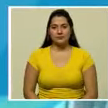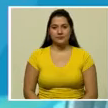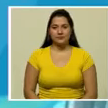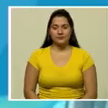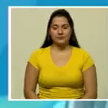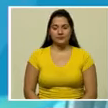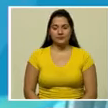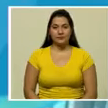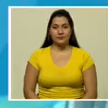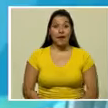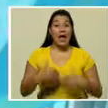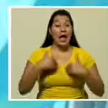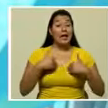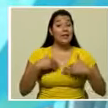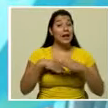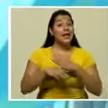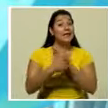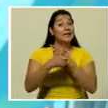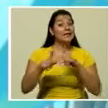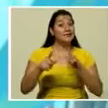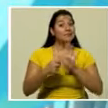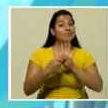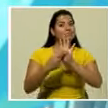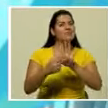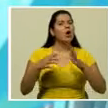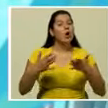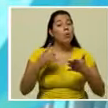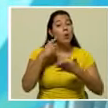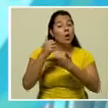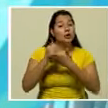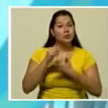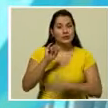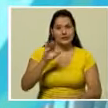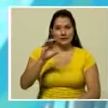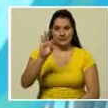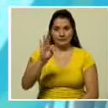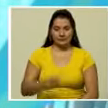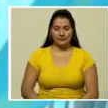La sección de Animales en Libertad llega a ustedes gracias al ICT.